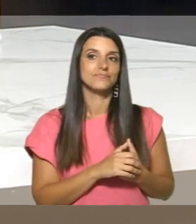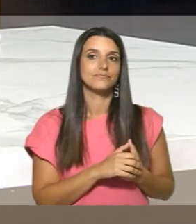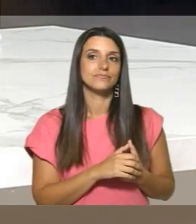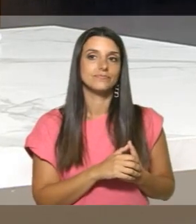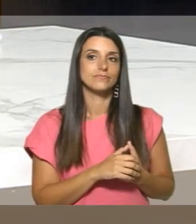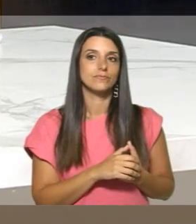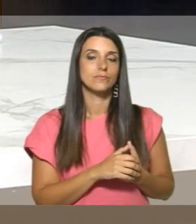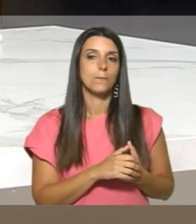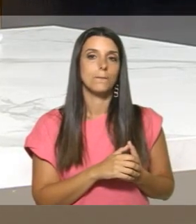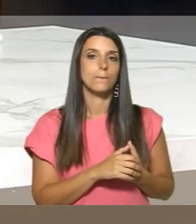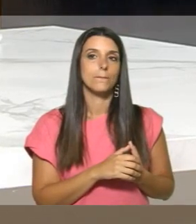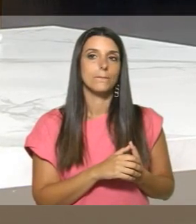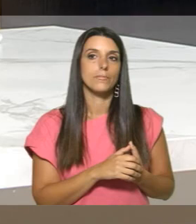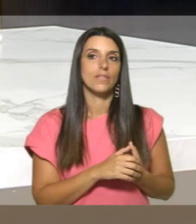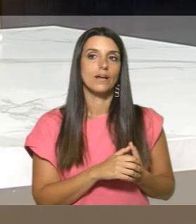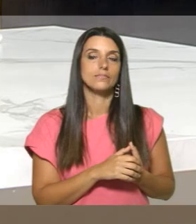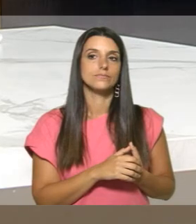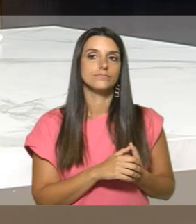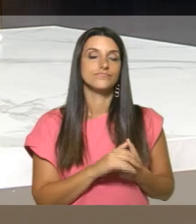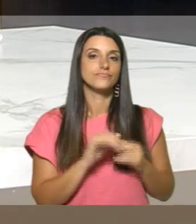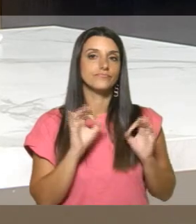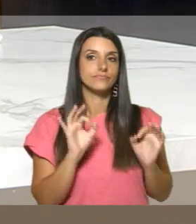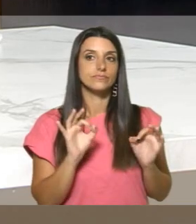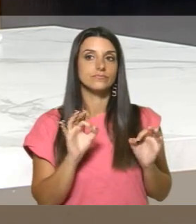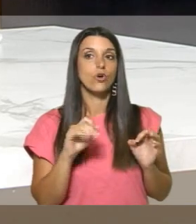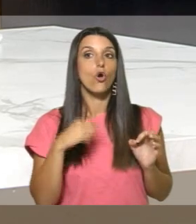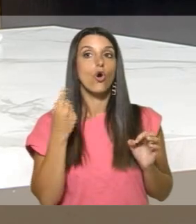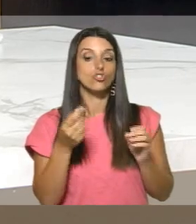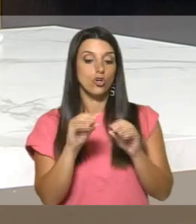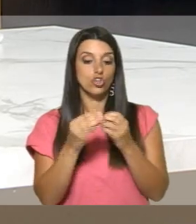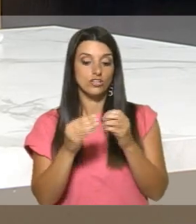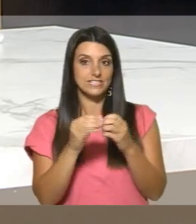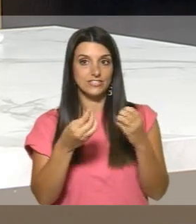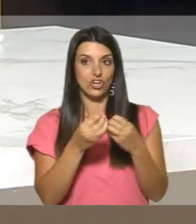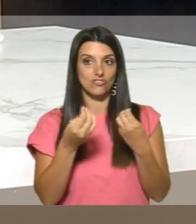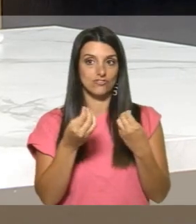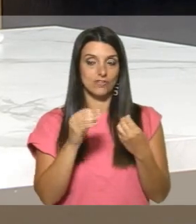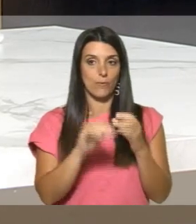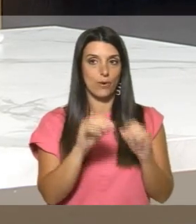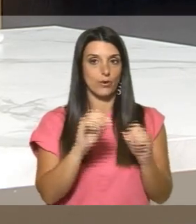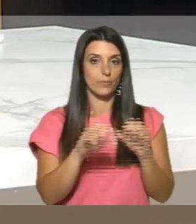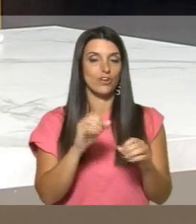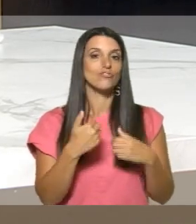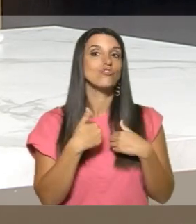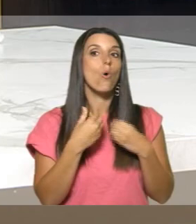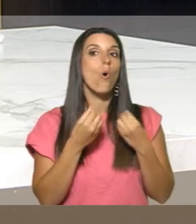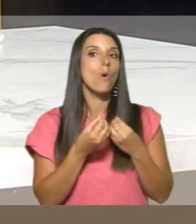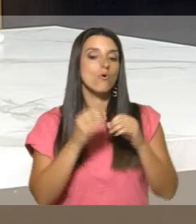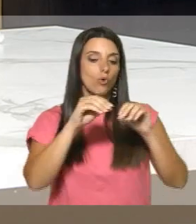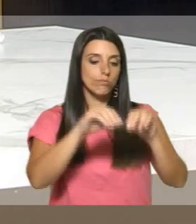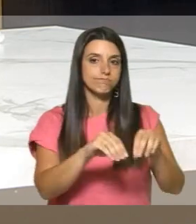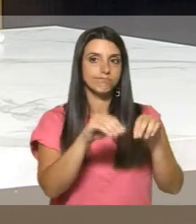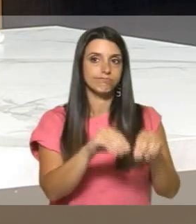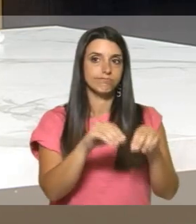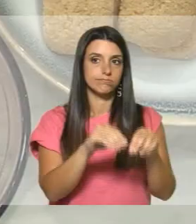especial. Vas a hacer así. Vas a agarrar otros trocitos y lo vas a dejar acá. Viste que lo que yo hago es